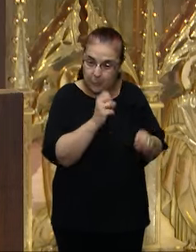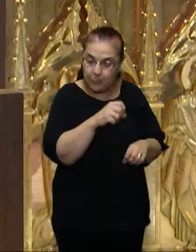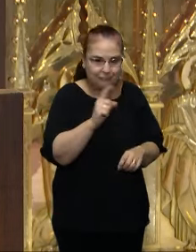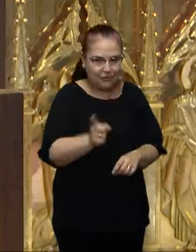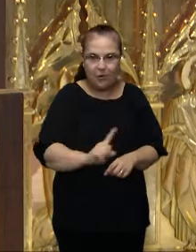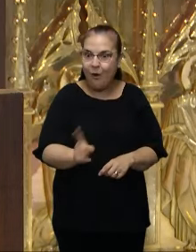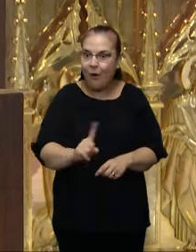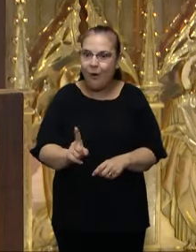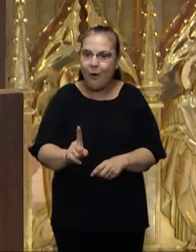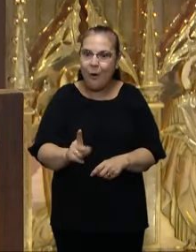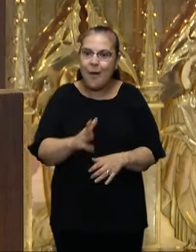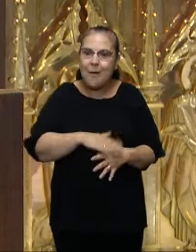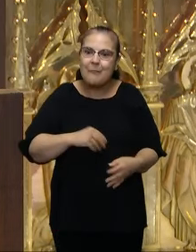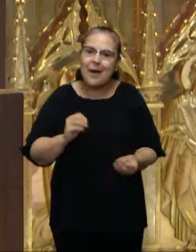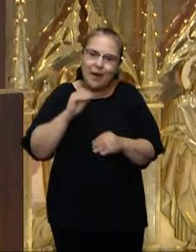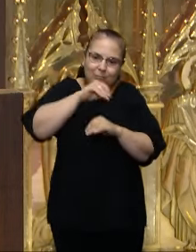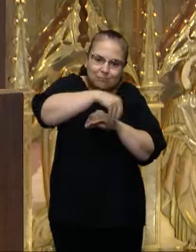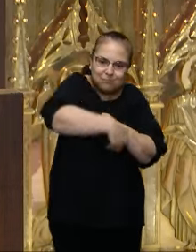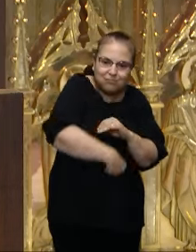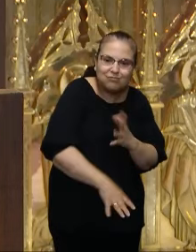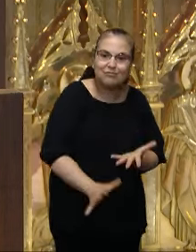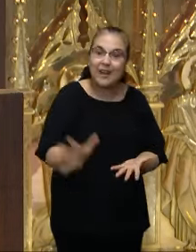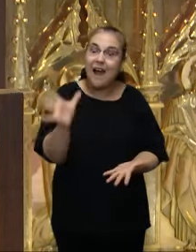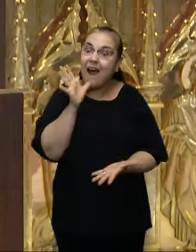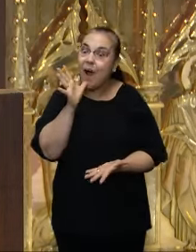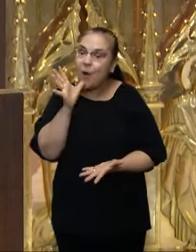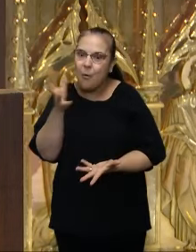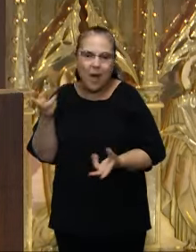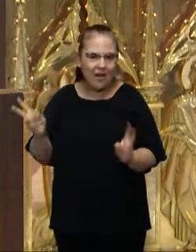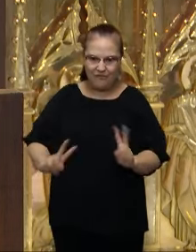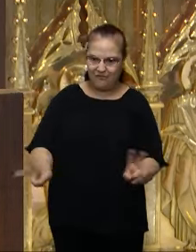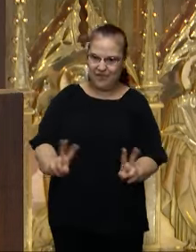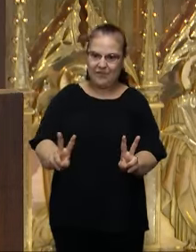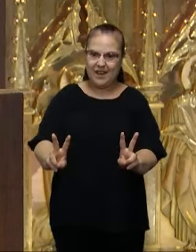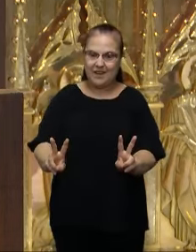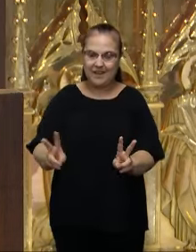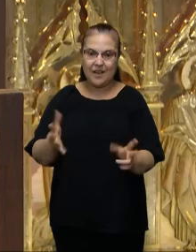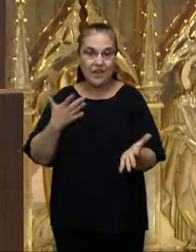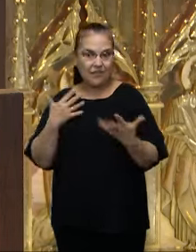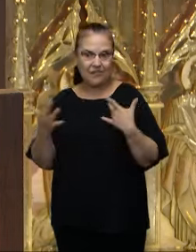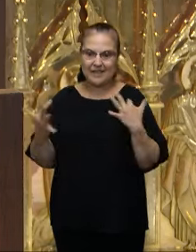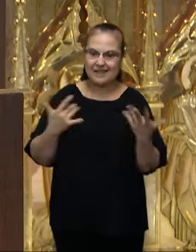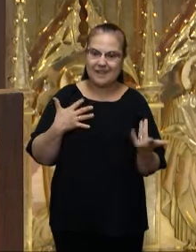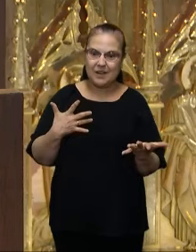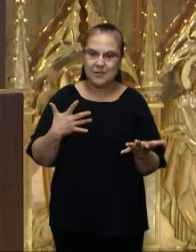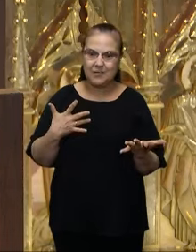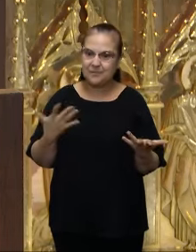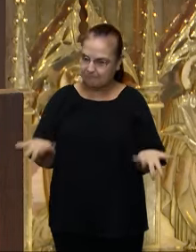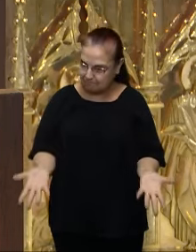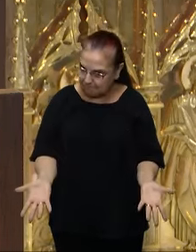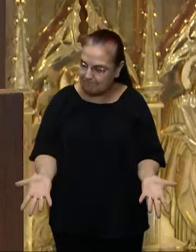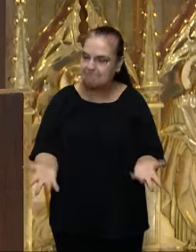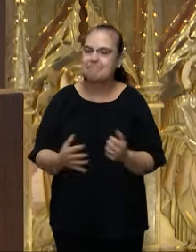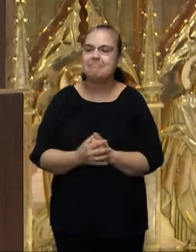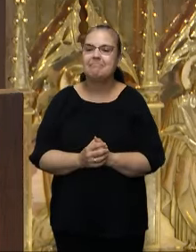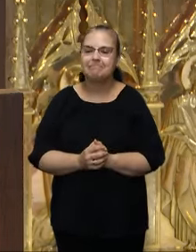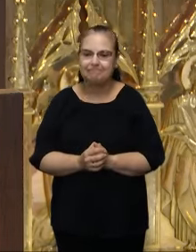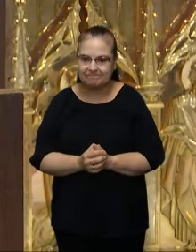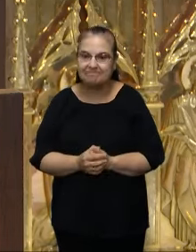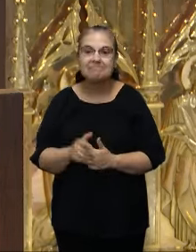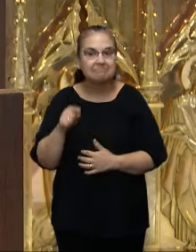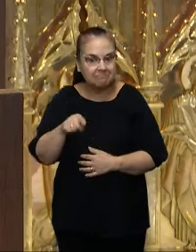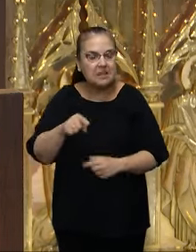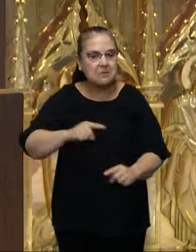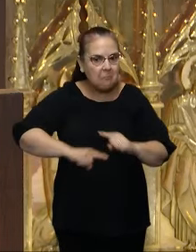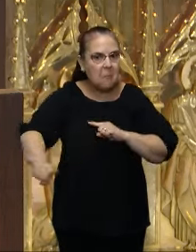para ahondar y para que brote agua viva, agua fresca. Bueno, pues yo creo que era muy, muy expresivo ese